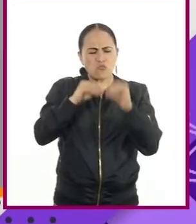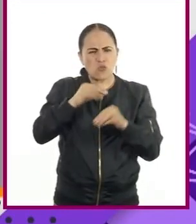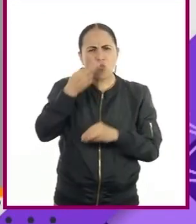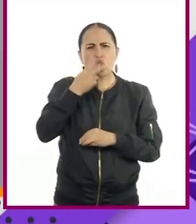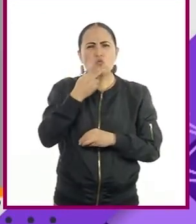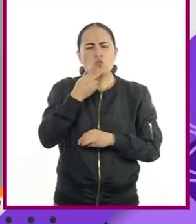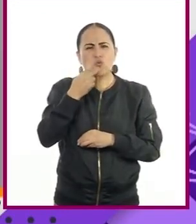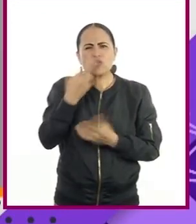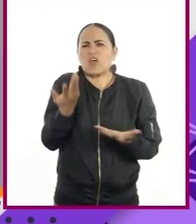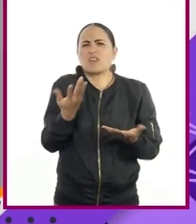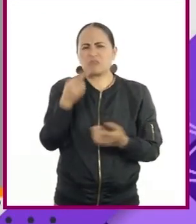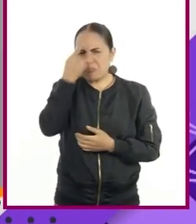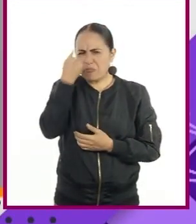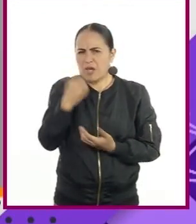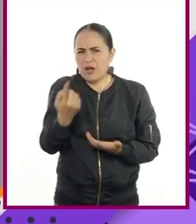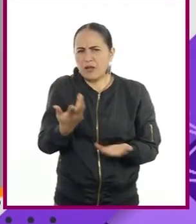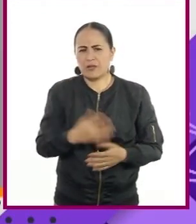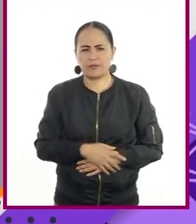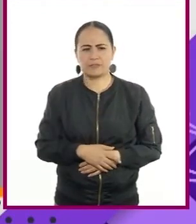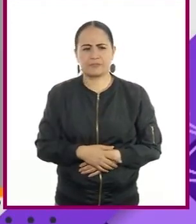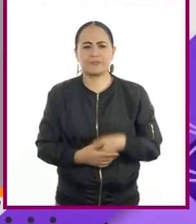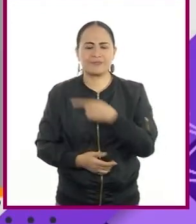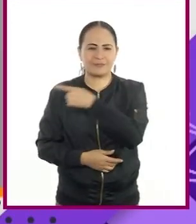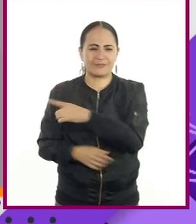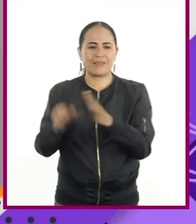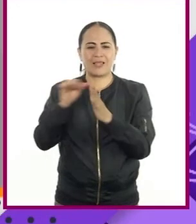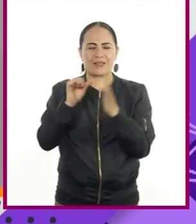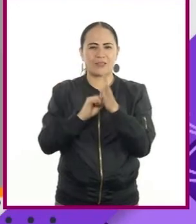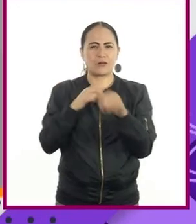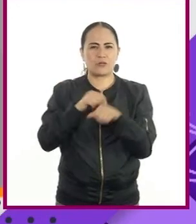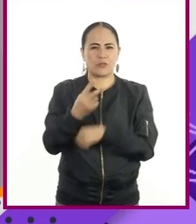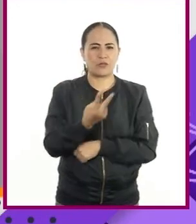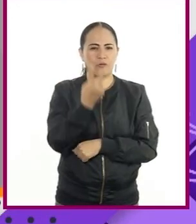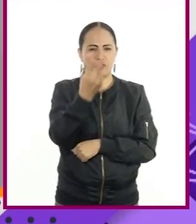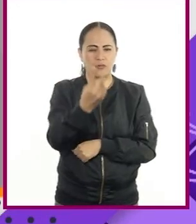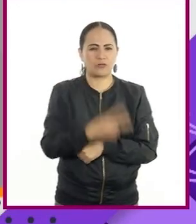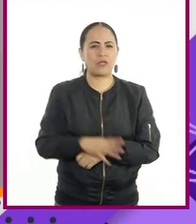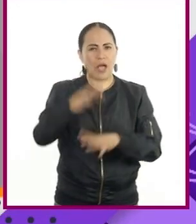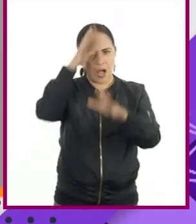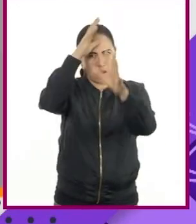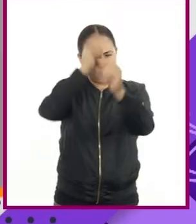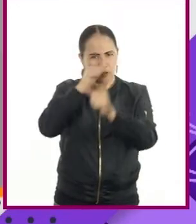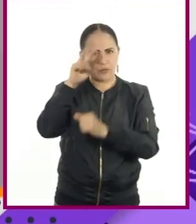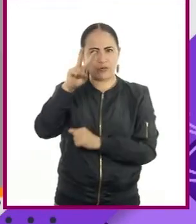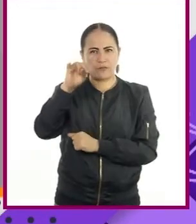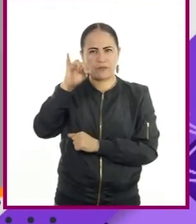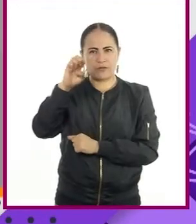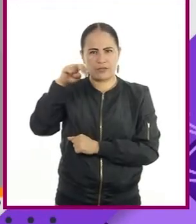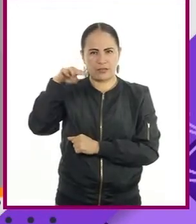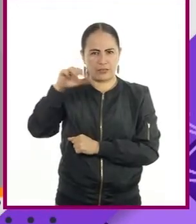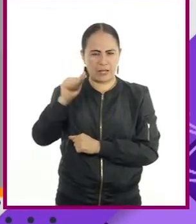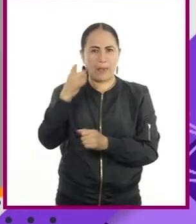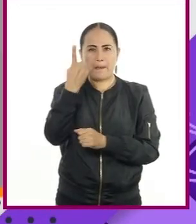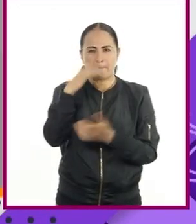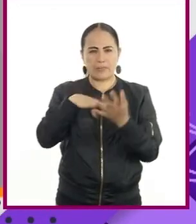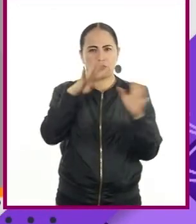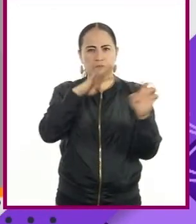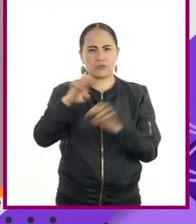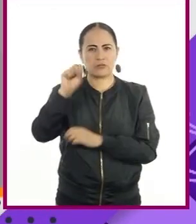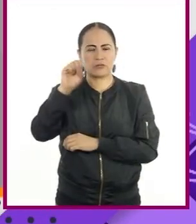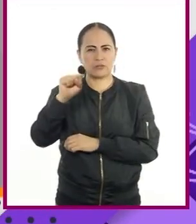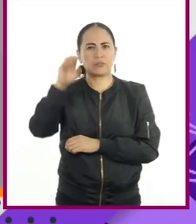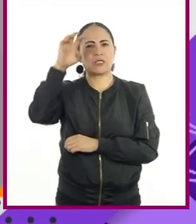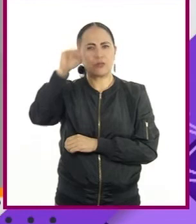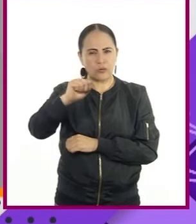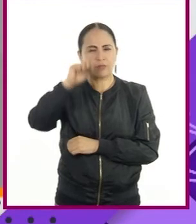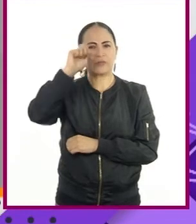Esta definición se encuentra contenida en el artículo 2 de la Convención de Viena de 1969, que estipula